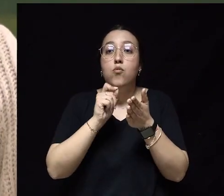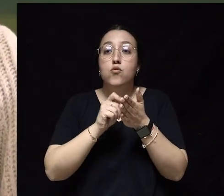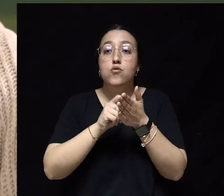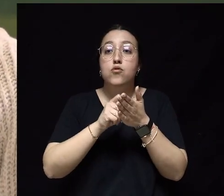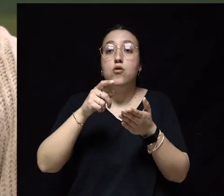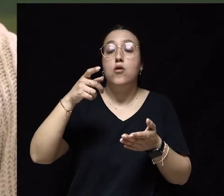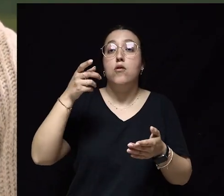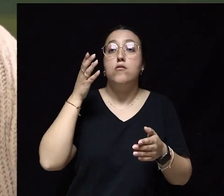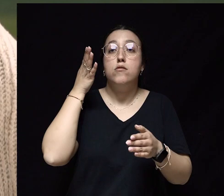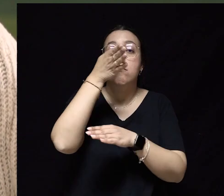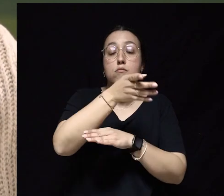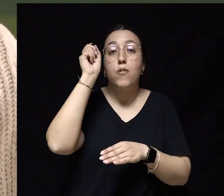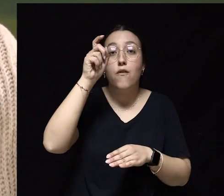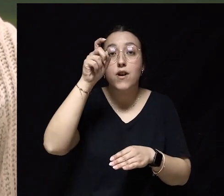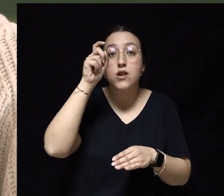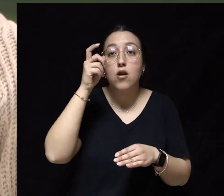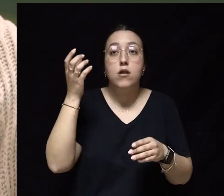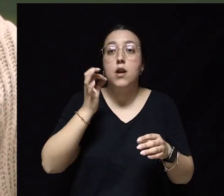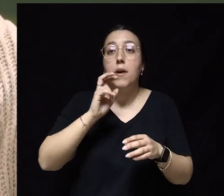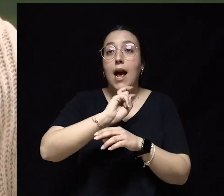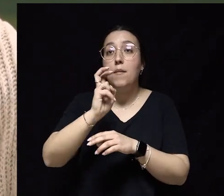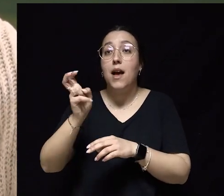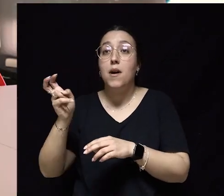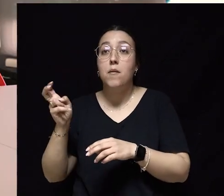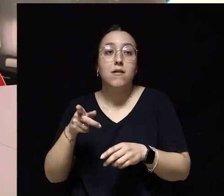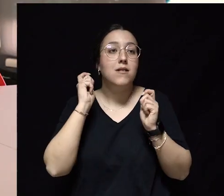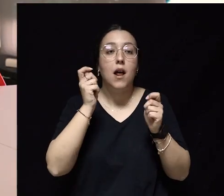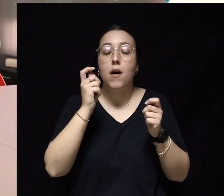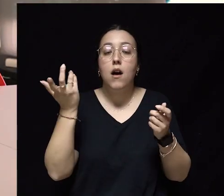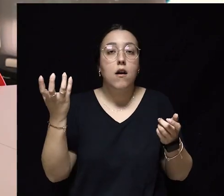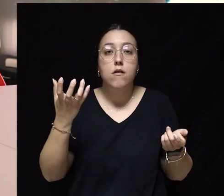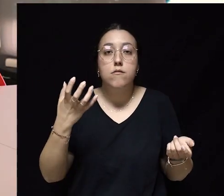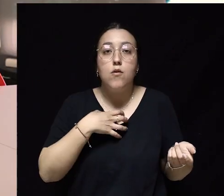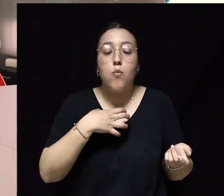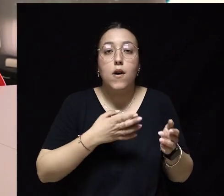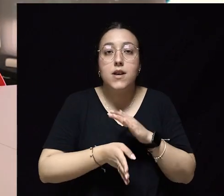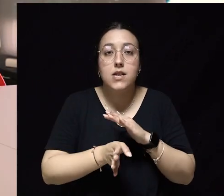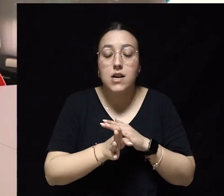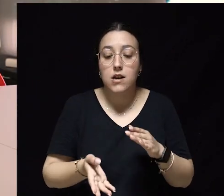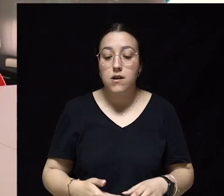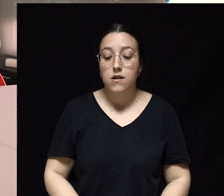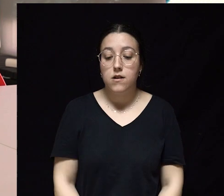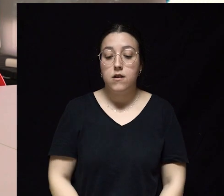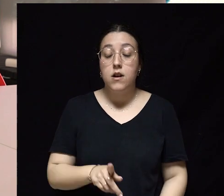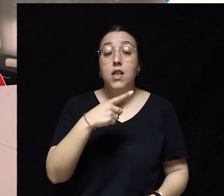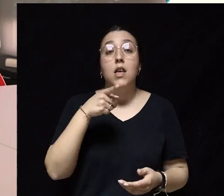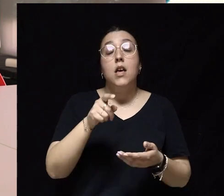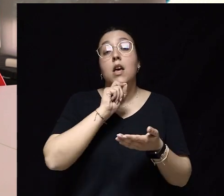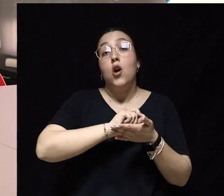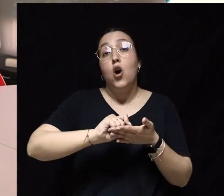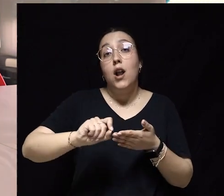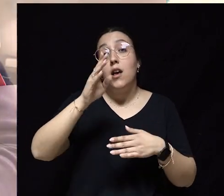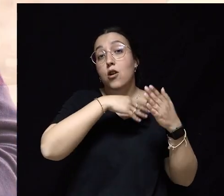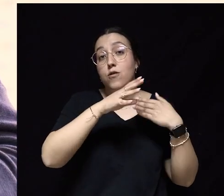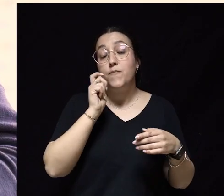muchas veces se accede por la puntuación de las plazas de difícil cobertura, al final lo que se genera es que el trabajo no es efectivo ni eficiente para